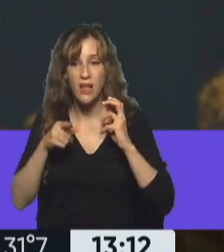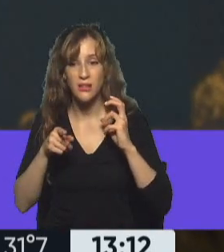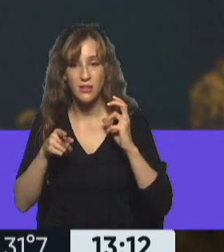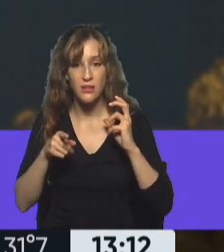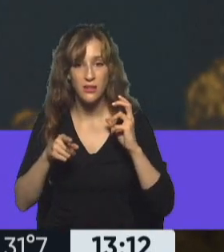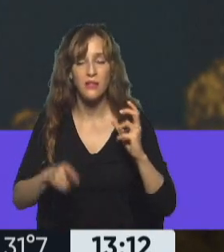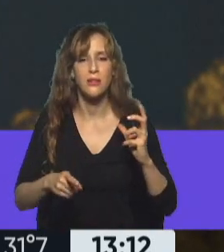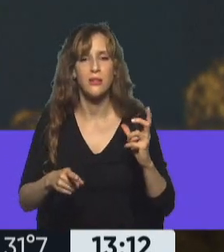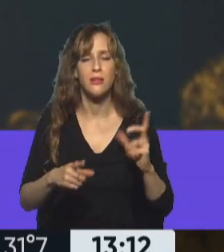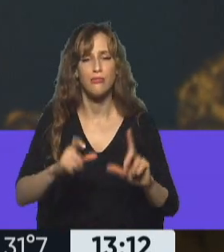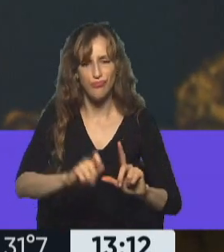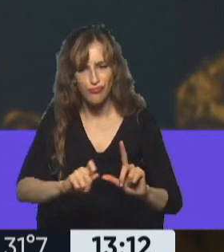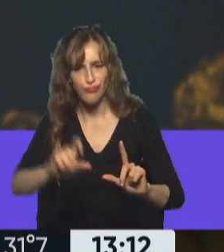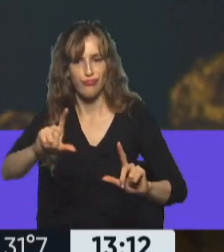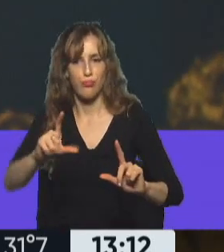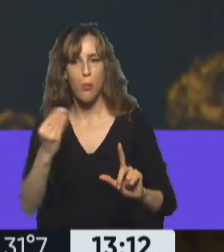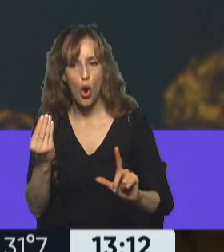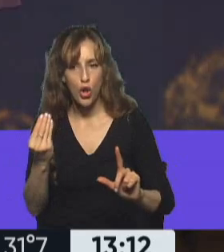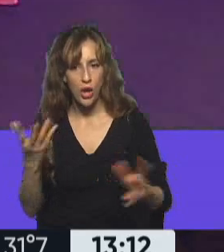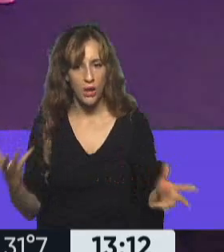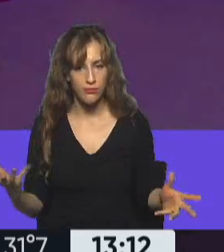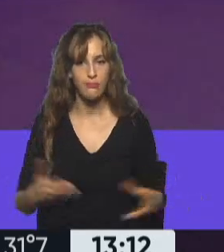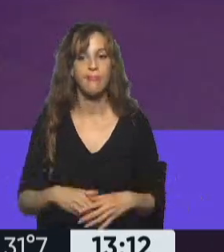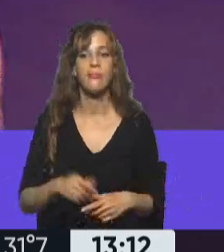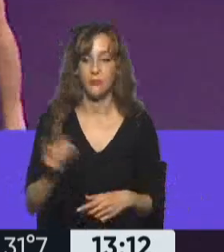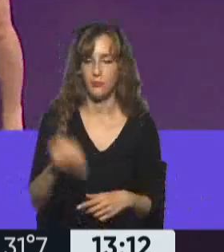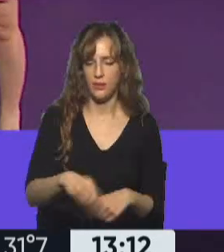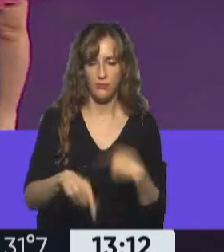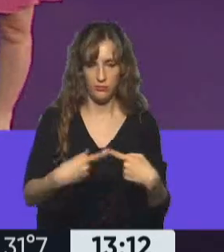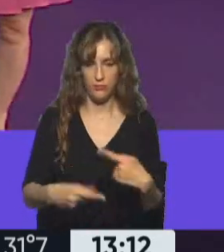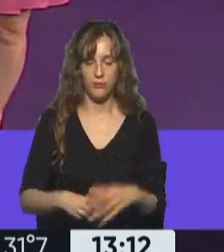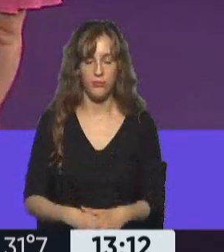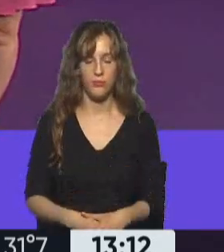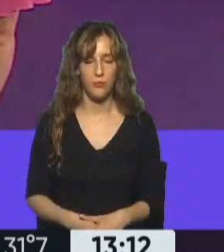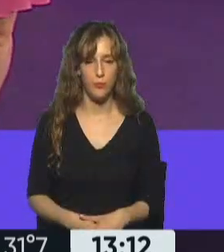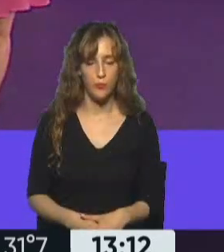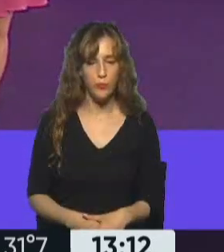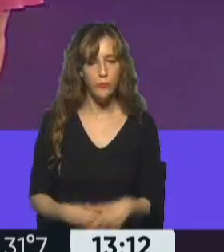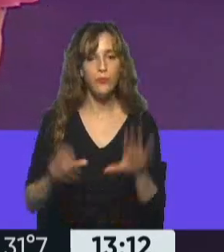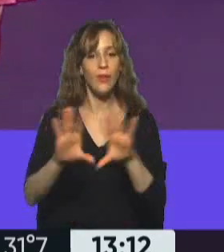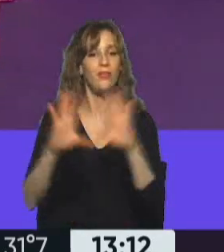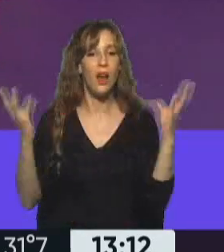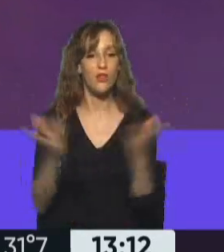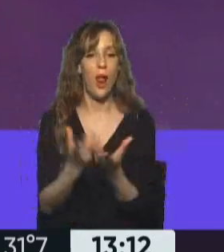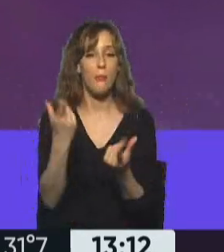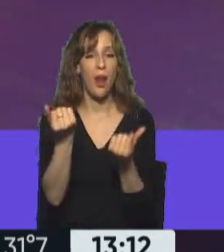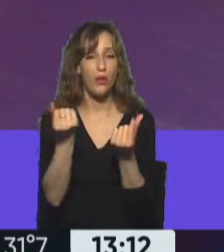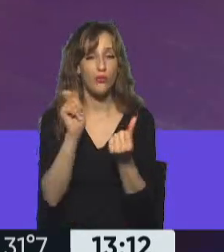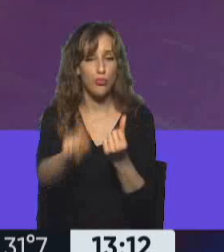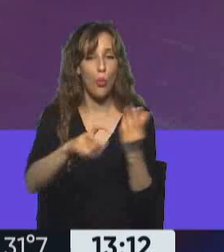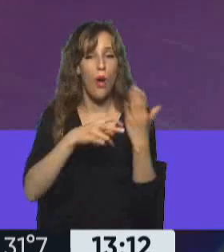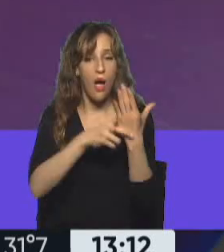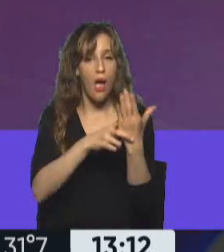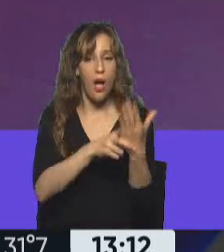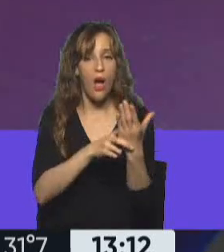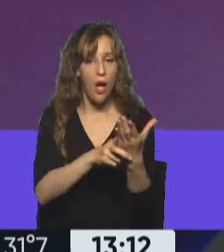está empujando la suba. Avancemos, ¿qué más está ocurriendo? Los precios internacionales de la carne, otro